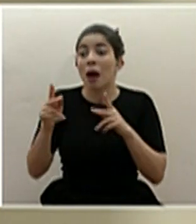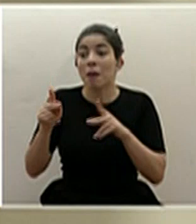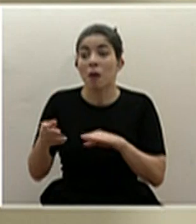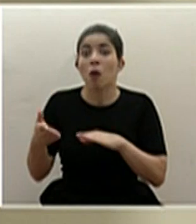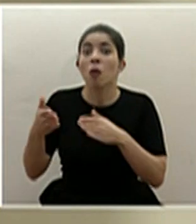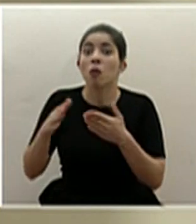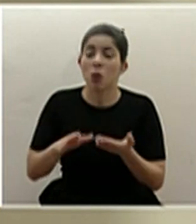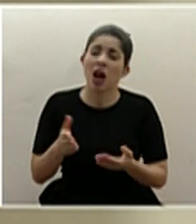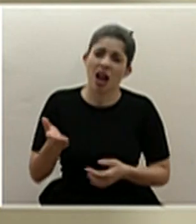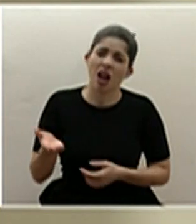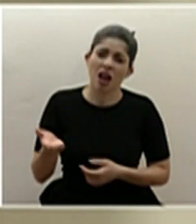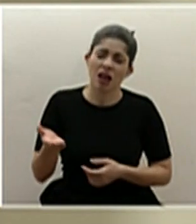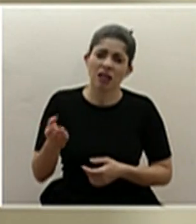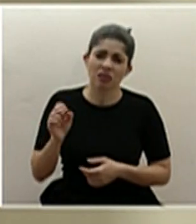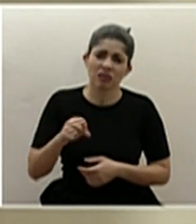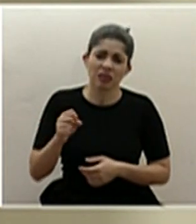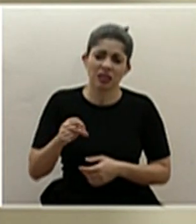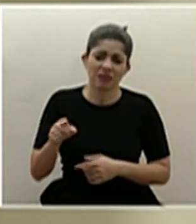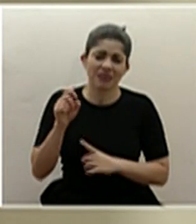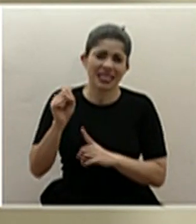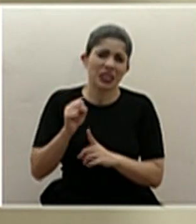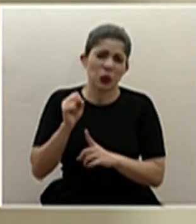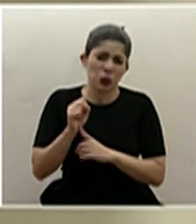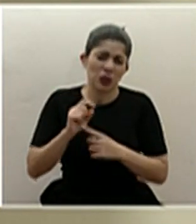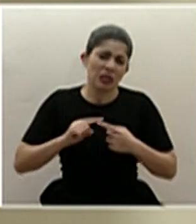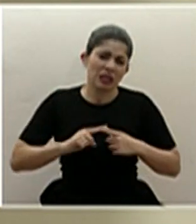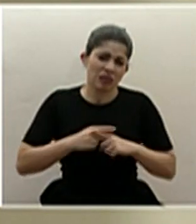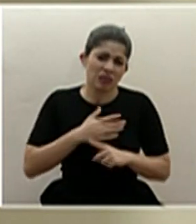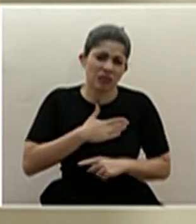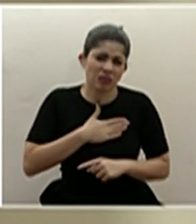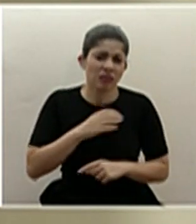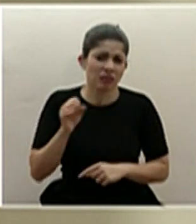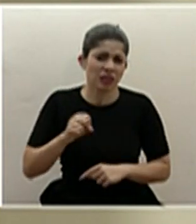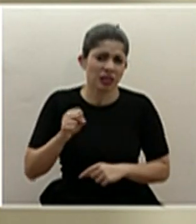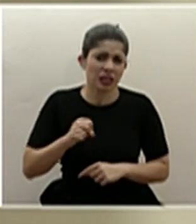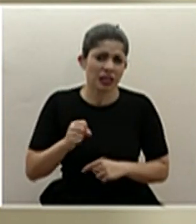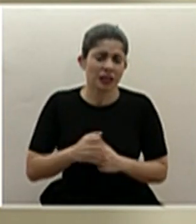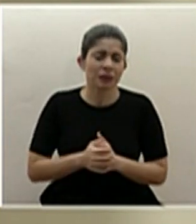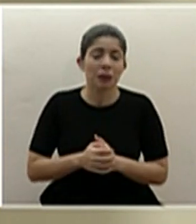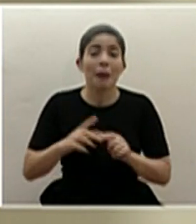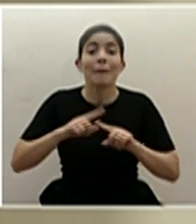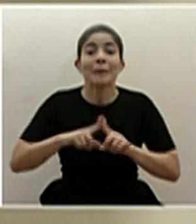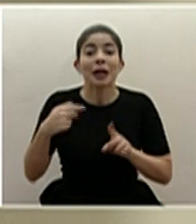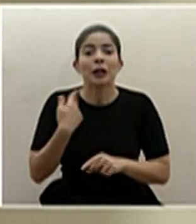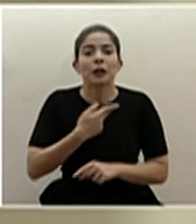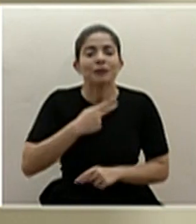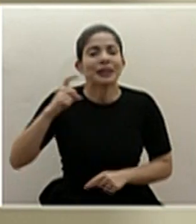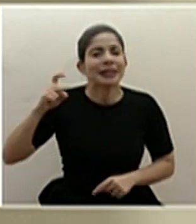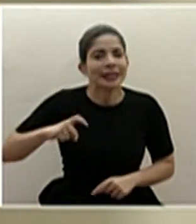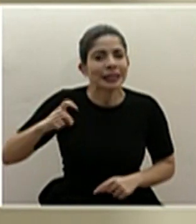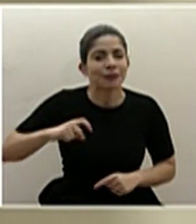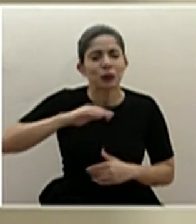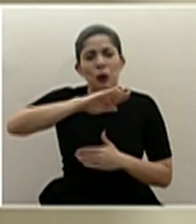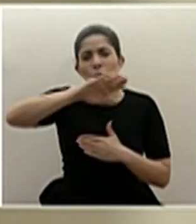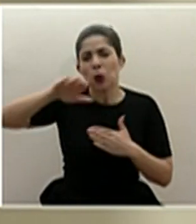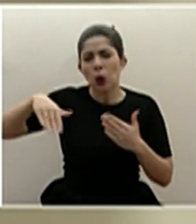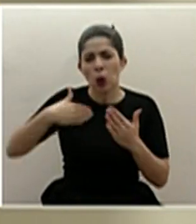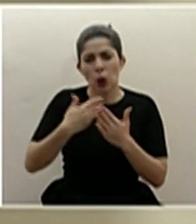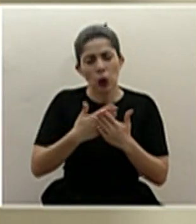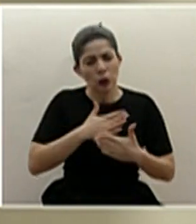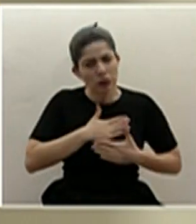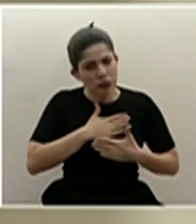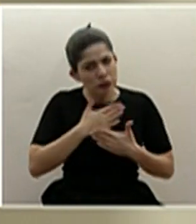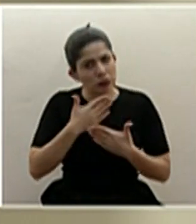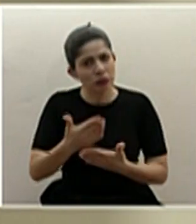fallecimiento es una situación muy lamentable, pero necesitamos que todos pongamos acá de